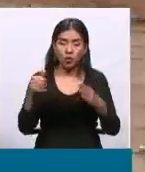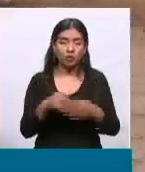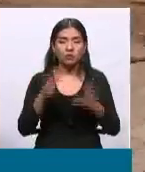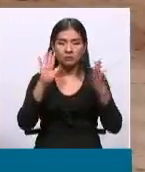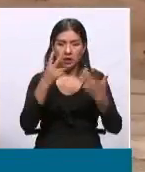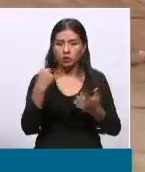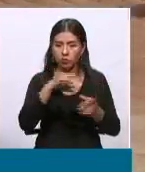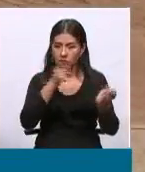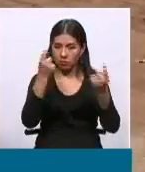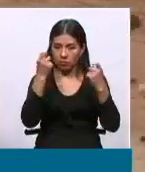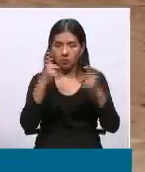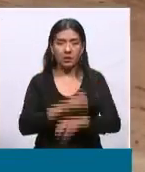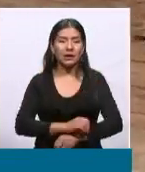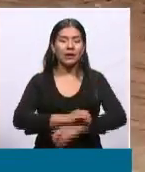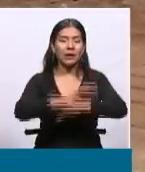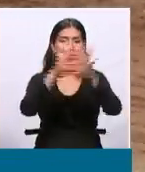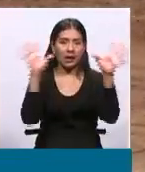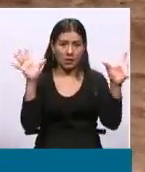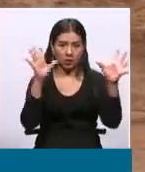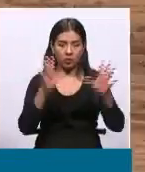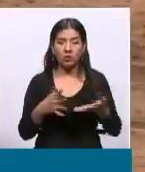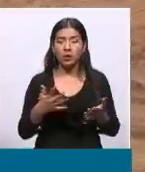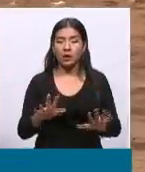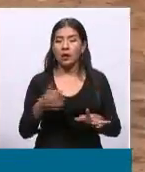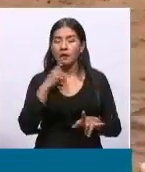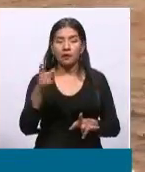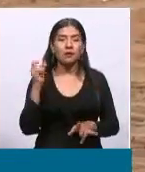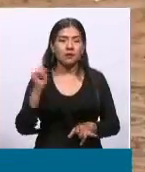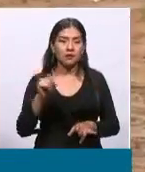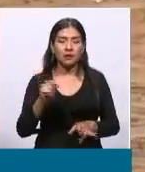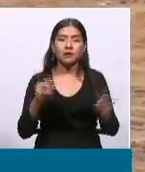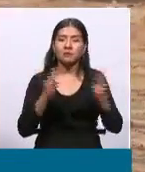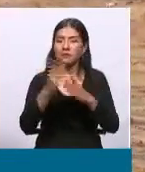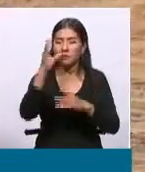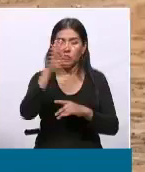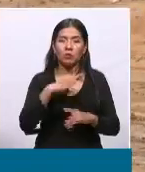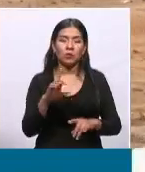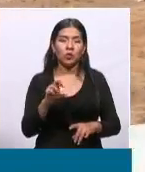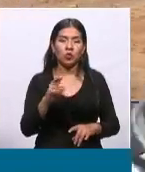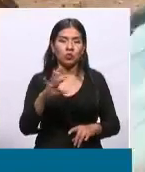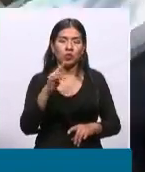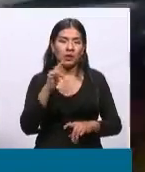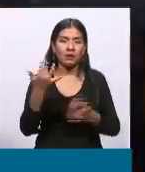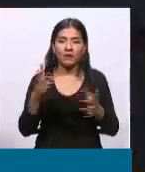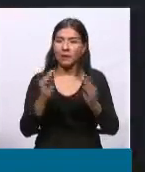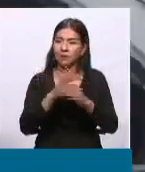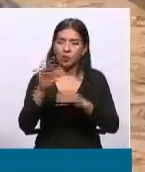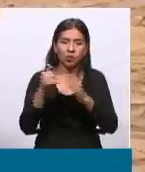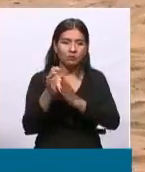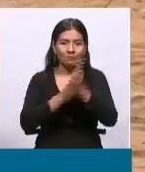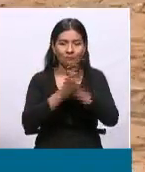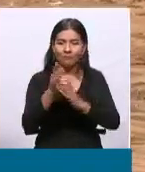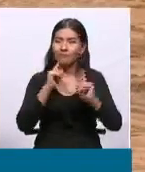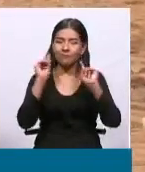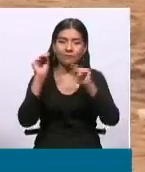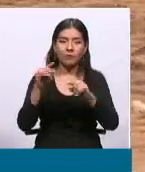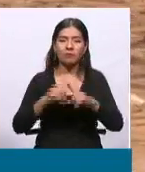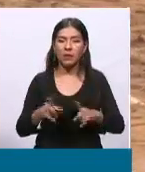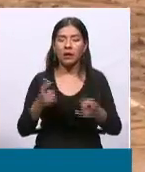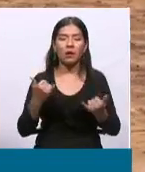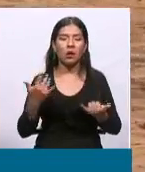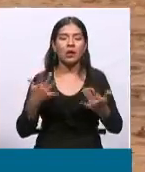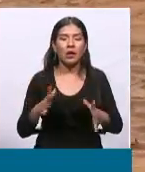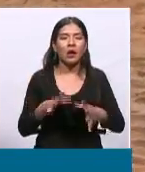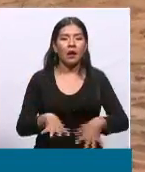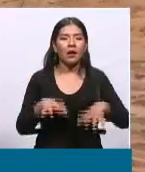claro. Y usted acaba de decirlo, efectivamente Rómulo Calvo dio por bien hecho y en fin asumió de